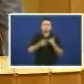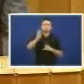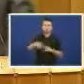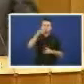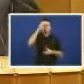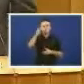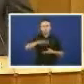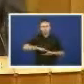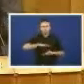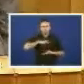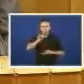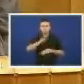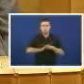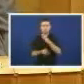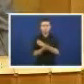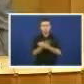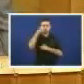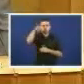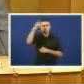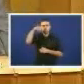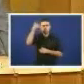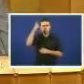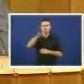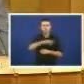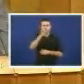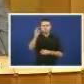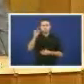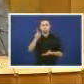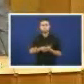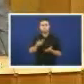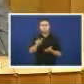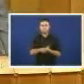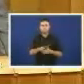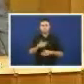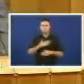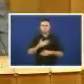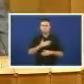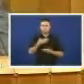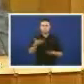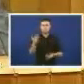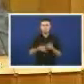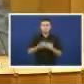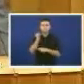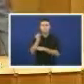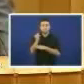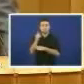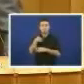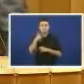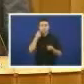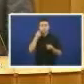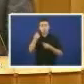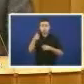de crear unha cultura e unha lingua de seu as nosas institucións de autogoberno están para